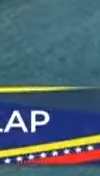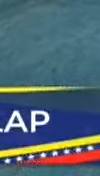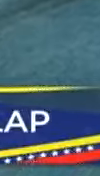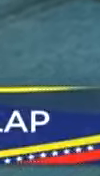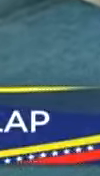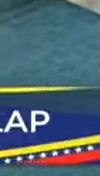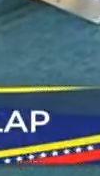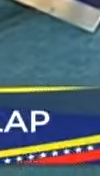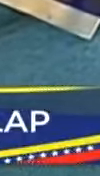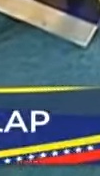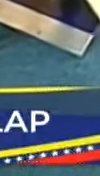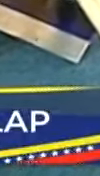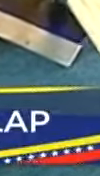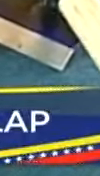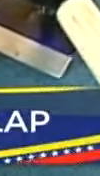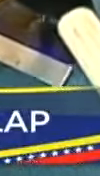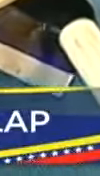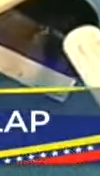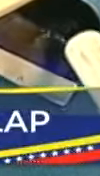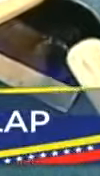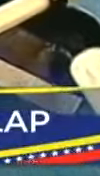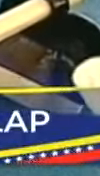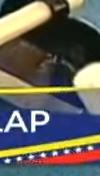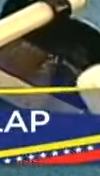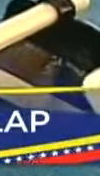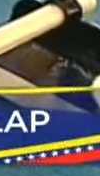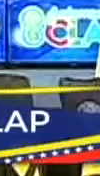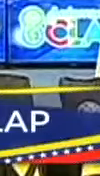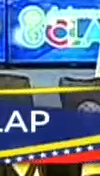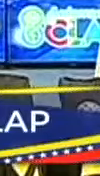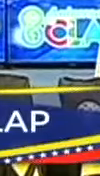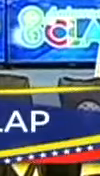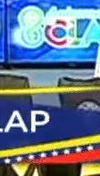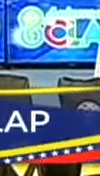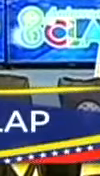asesoramiento. En la última página se van a encontrar ellos con un...